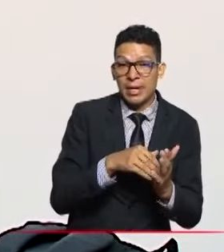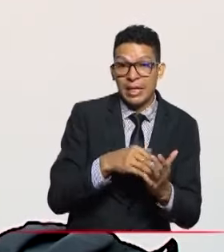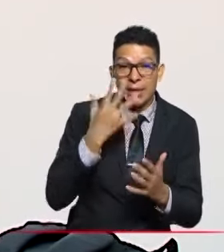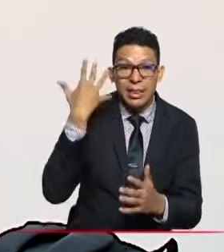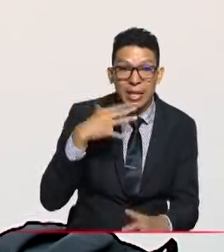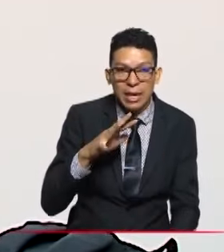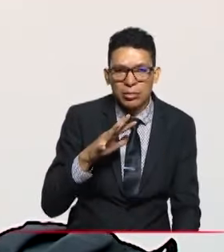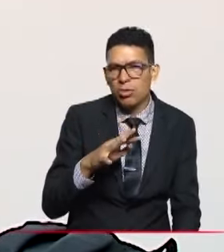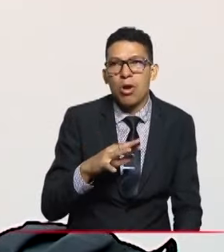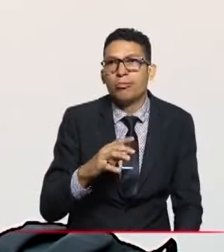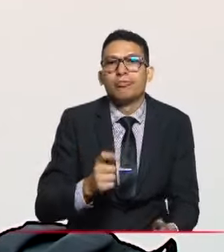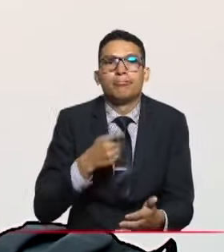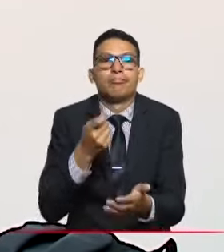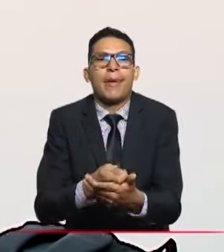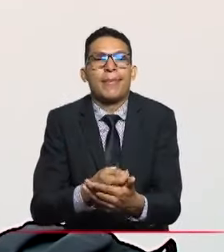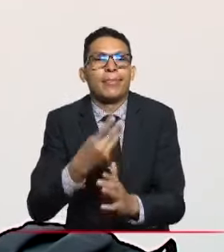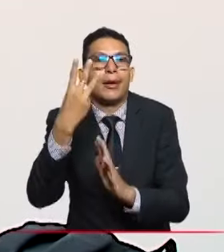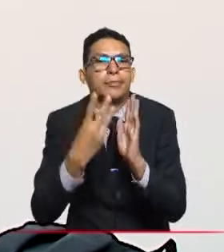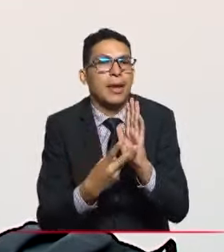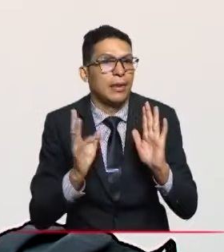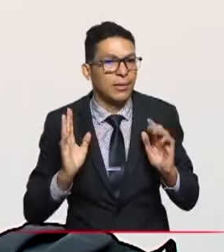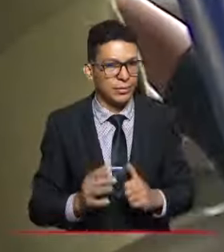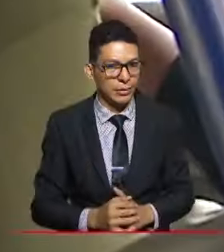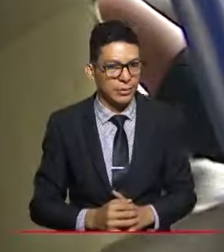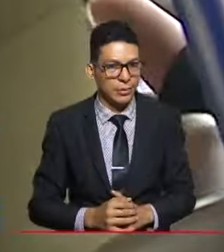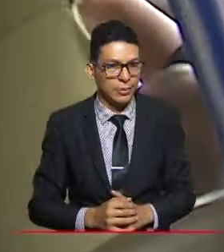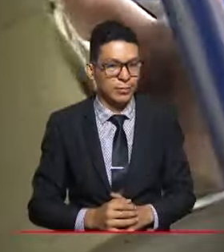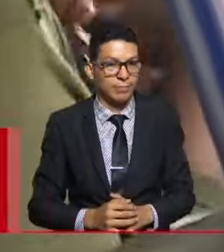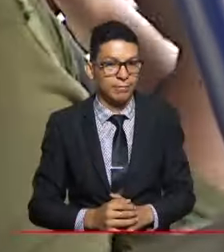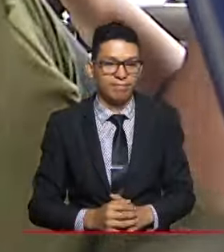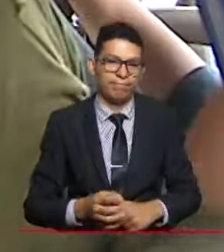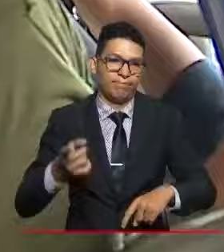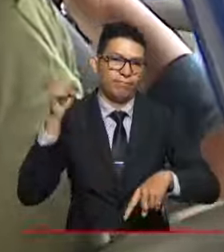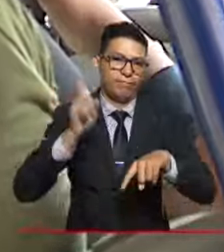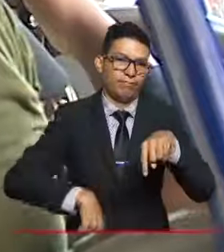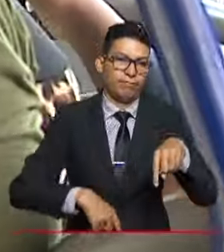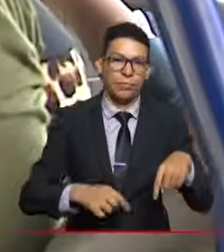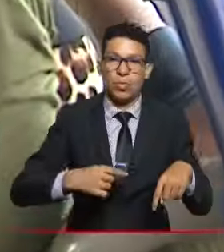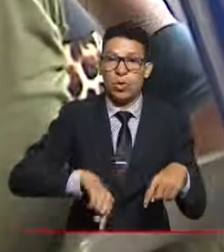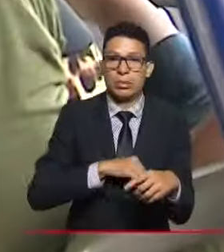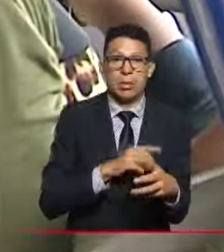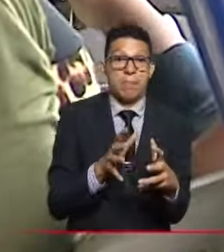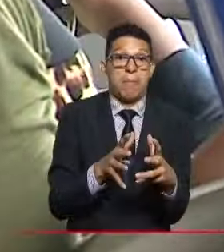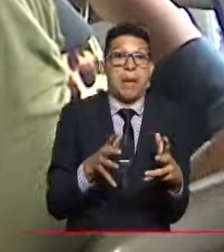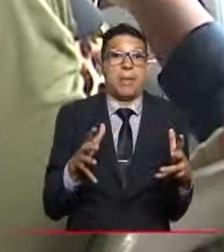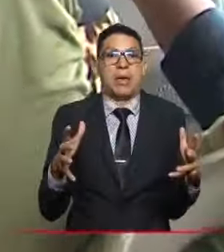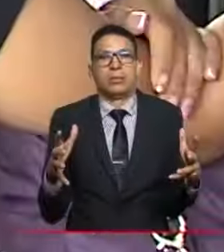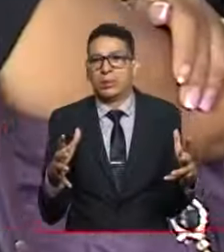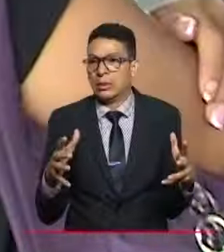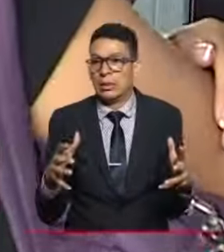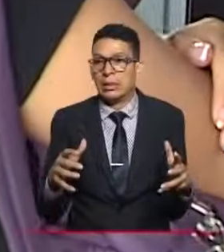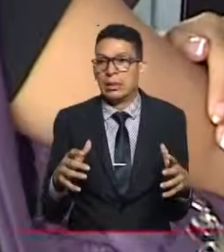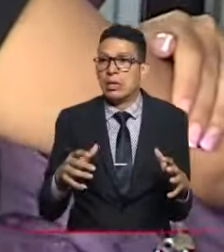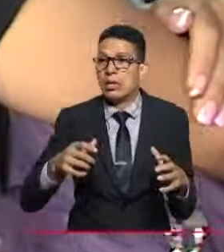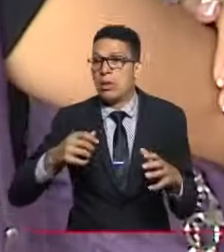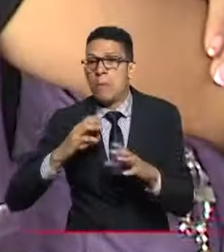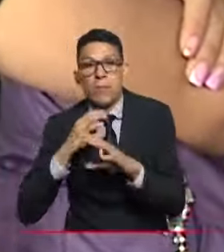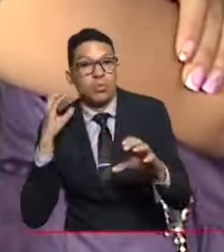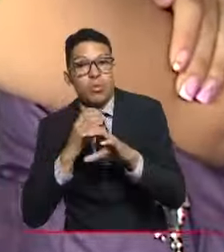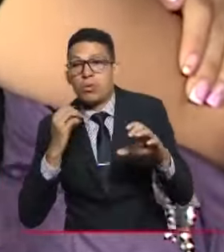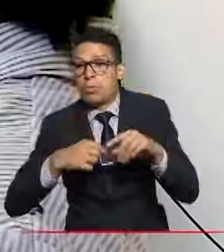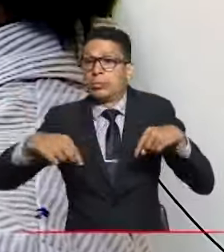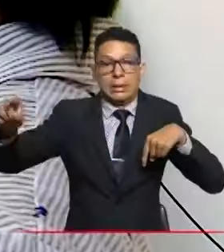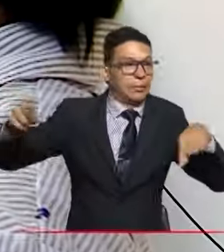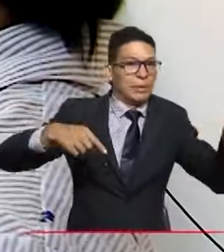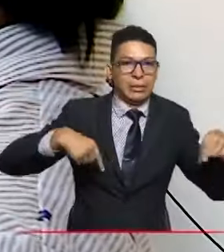tan solo 3.000 pesos diarios. No podemos llenarnos de unas rutas extensas a donde no